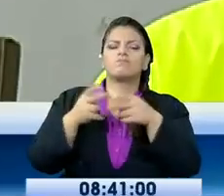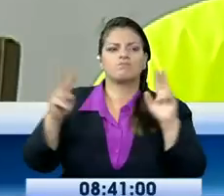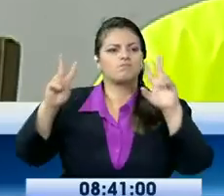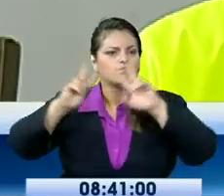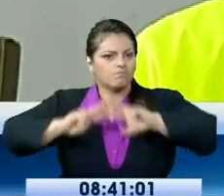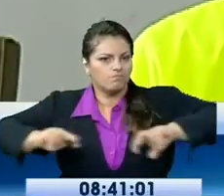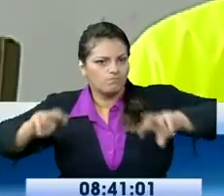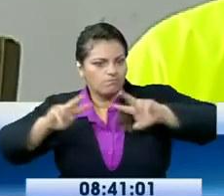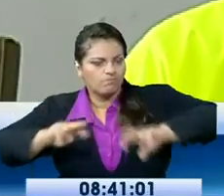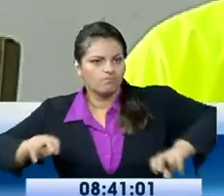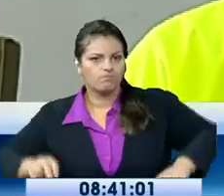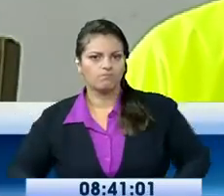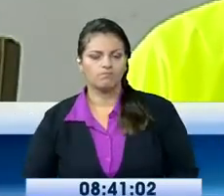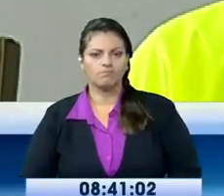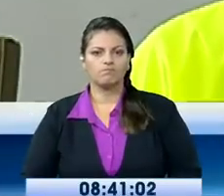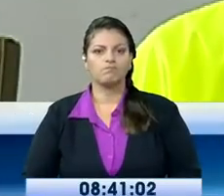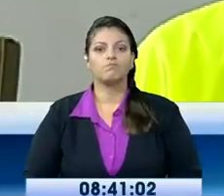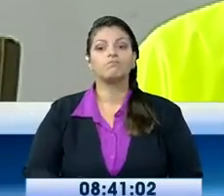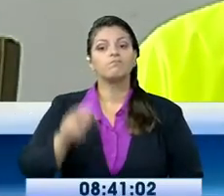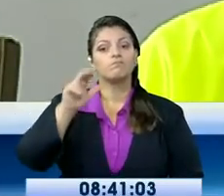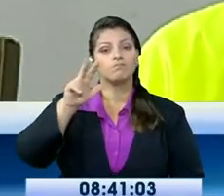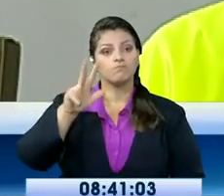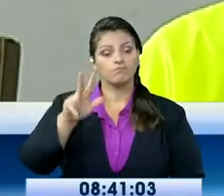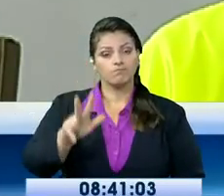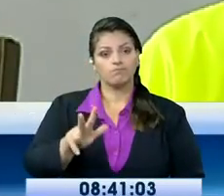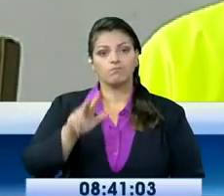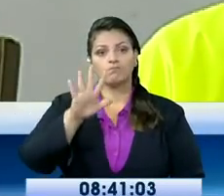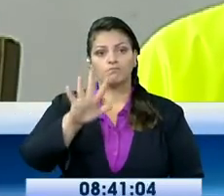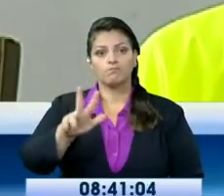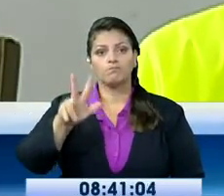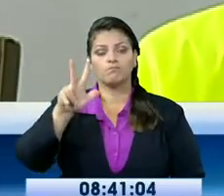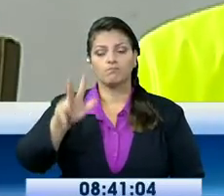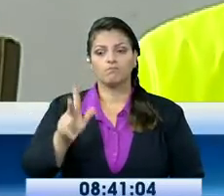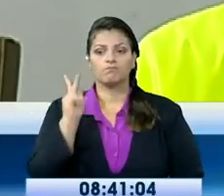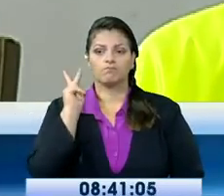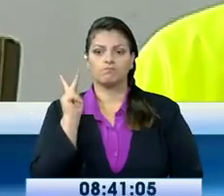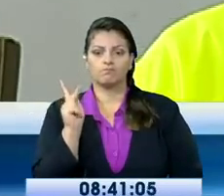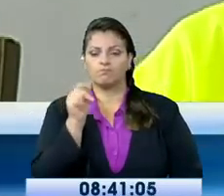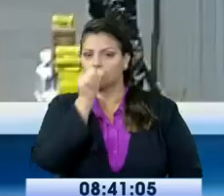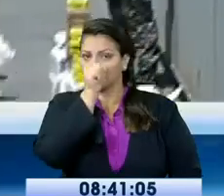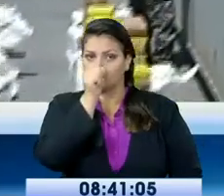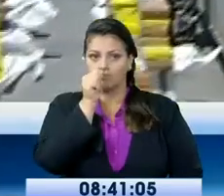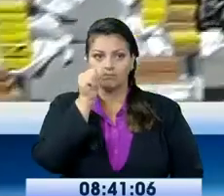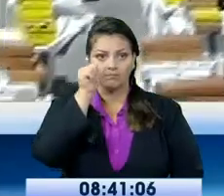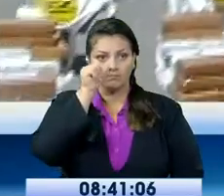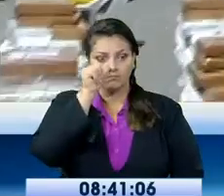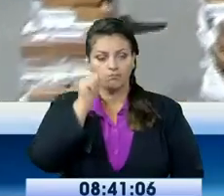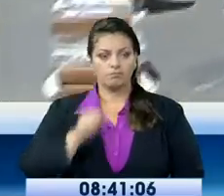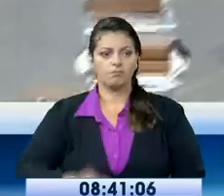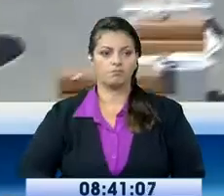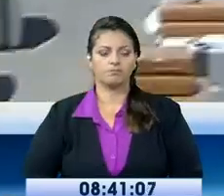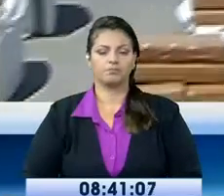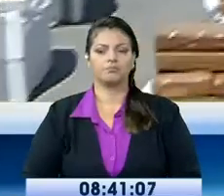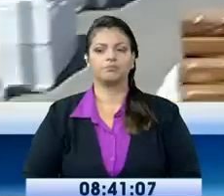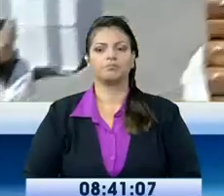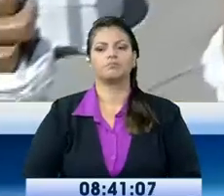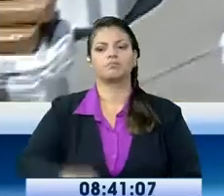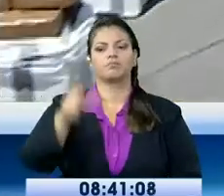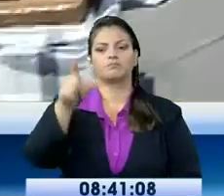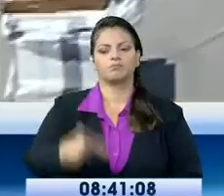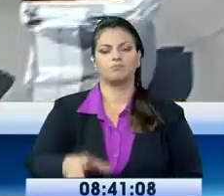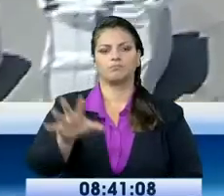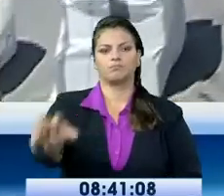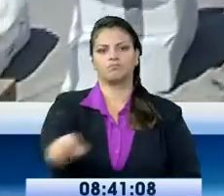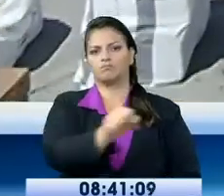tiene 353 kilos de clorhidrato de cocaína. En ese caso, una persona fue detenida